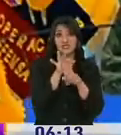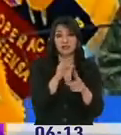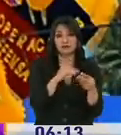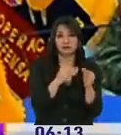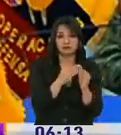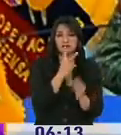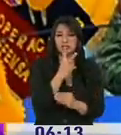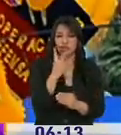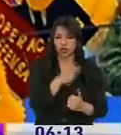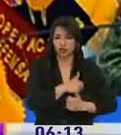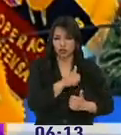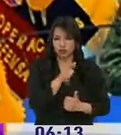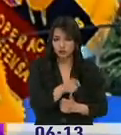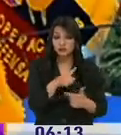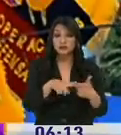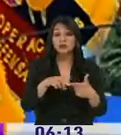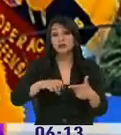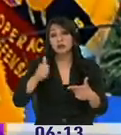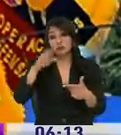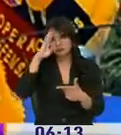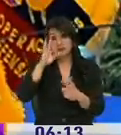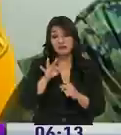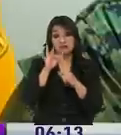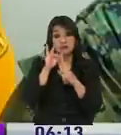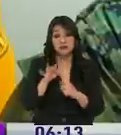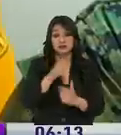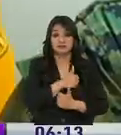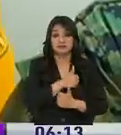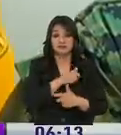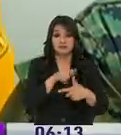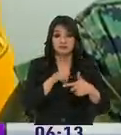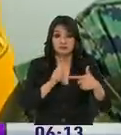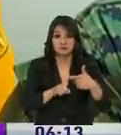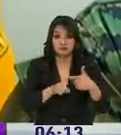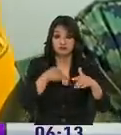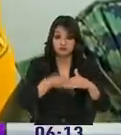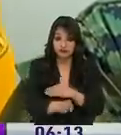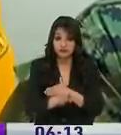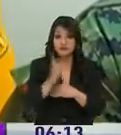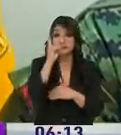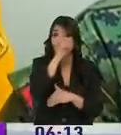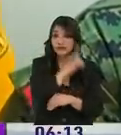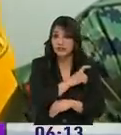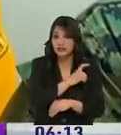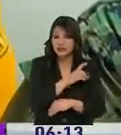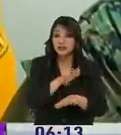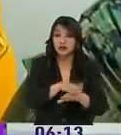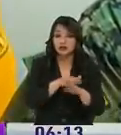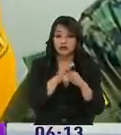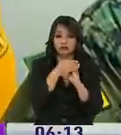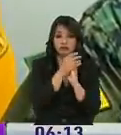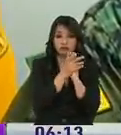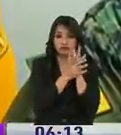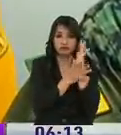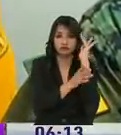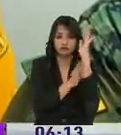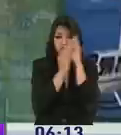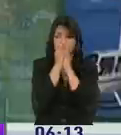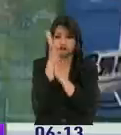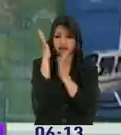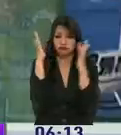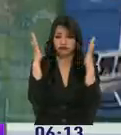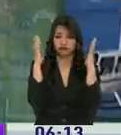y del grupo de operaciones especiales de la FAE. Es difícil ingresar por la vegetación, por el